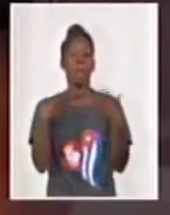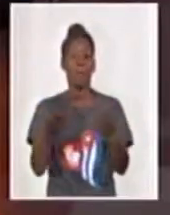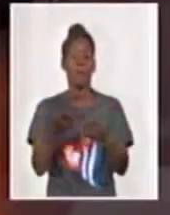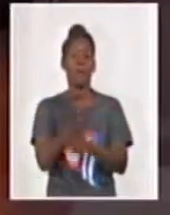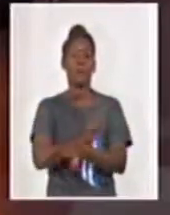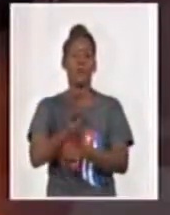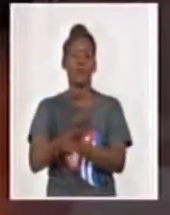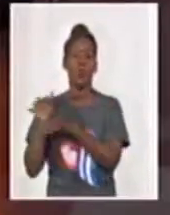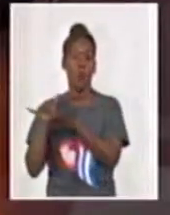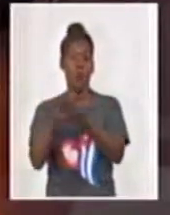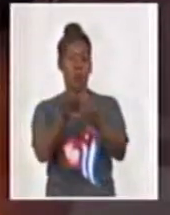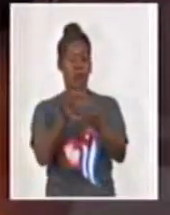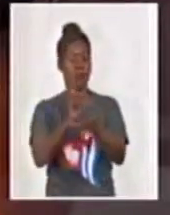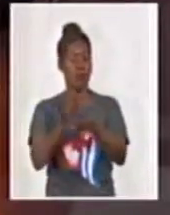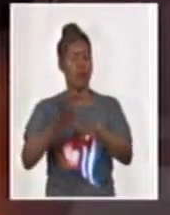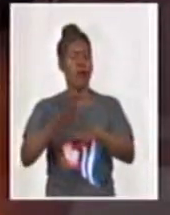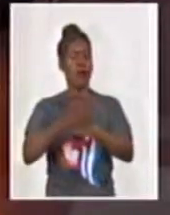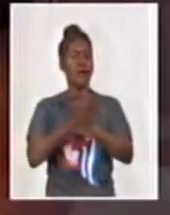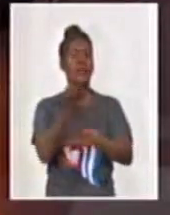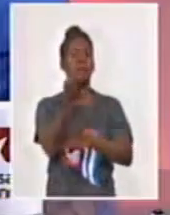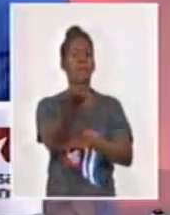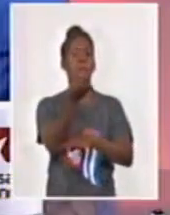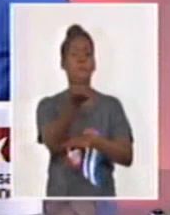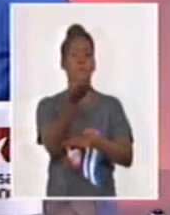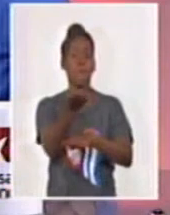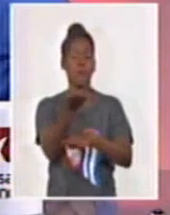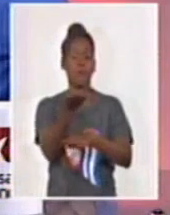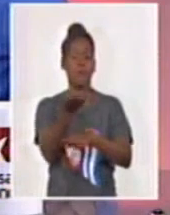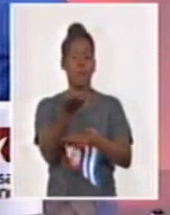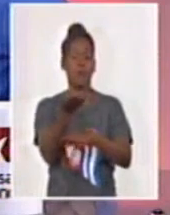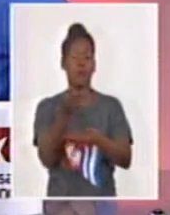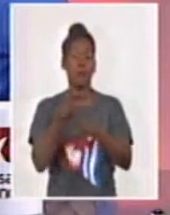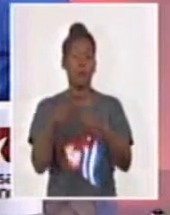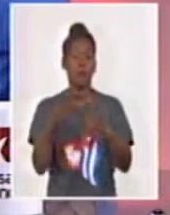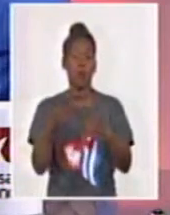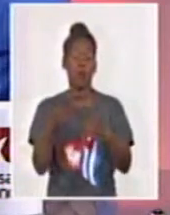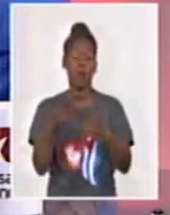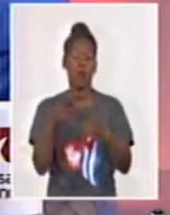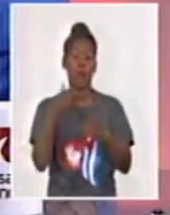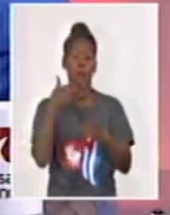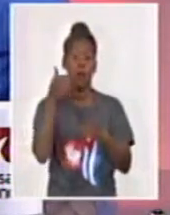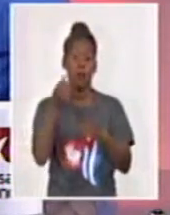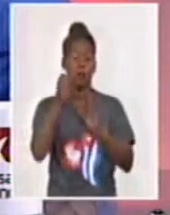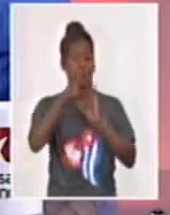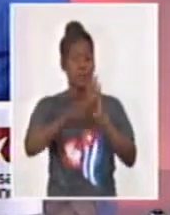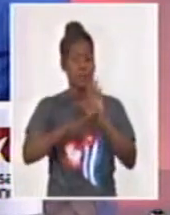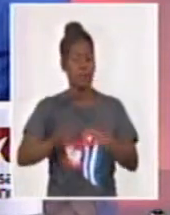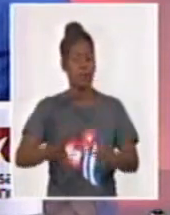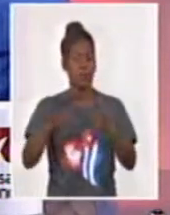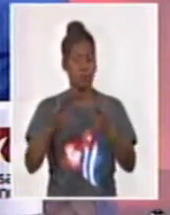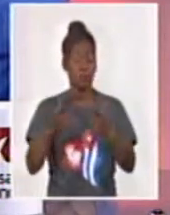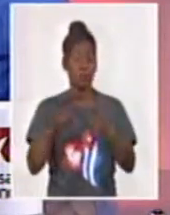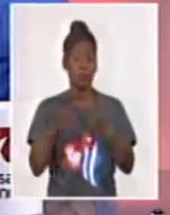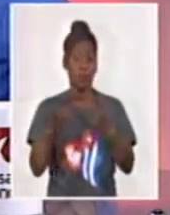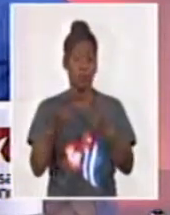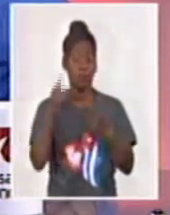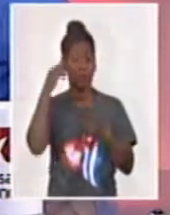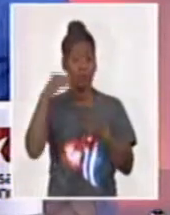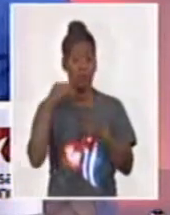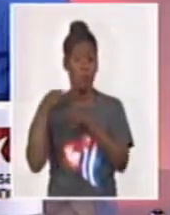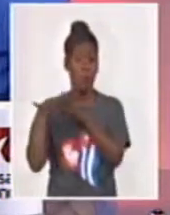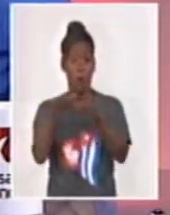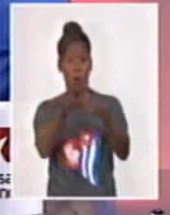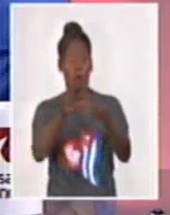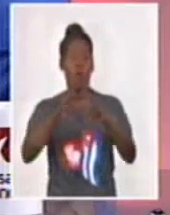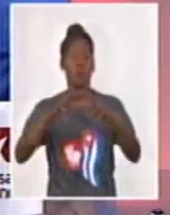si por reservaciones no tienen esa afluencia que pudieran tener y se evita la aglomeración de personas en el exterior de la